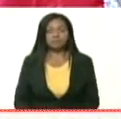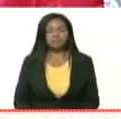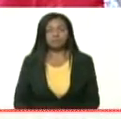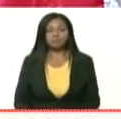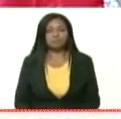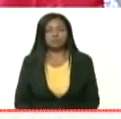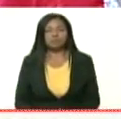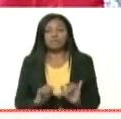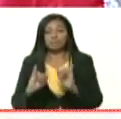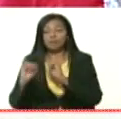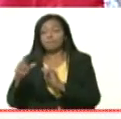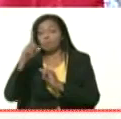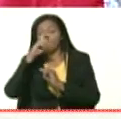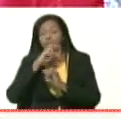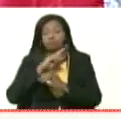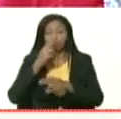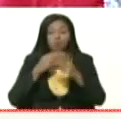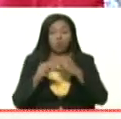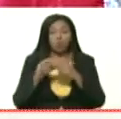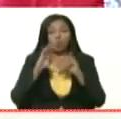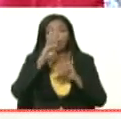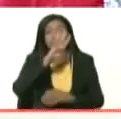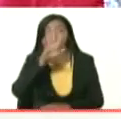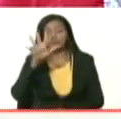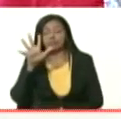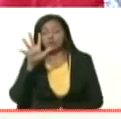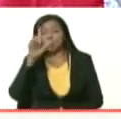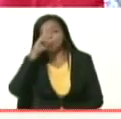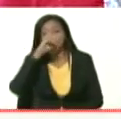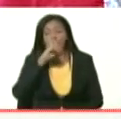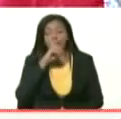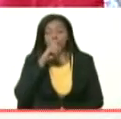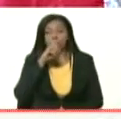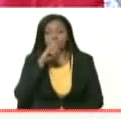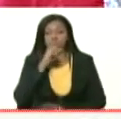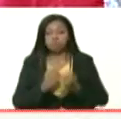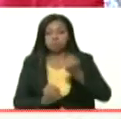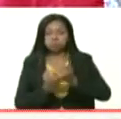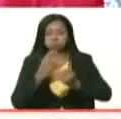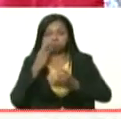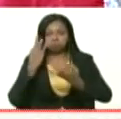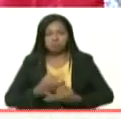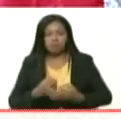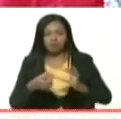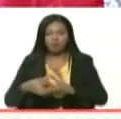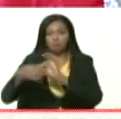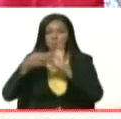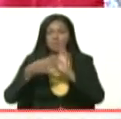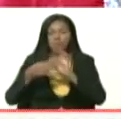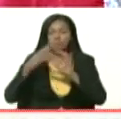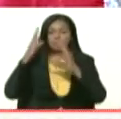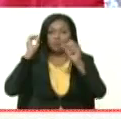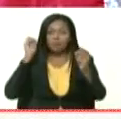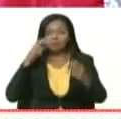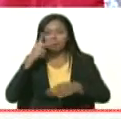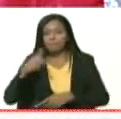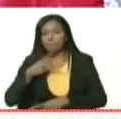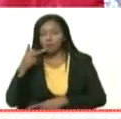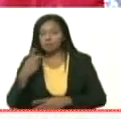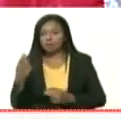También este año estamos conmemorando los 45 años del establecimiento formal de las relaciones diplomáticas y